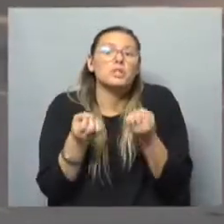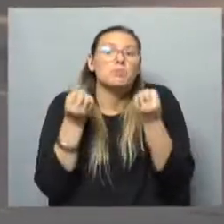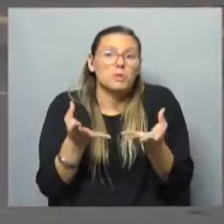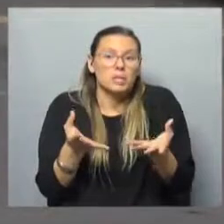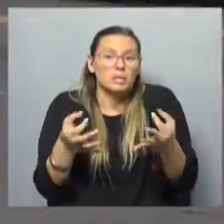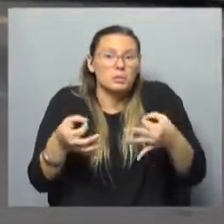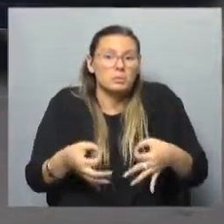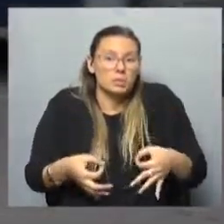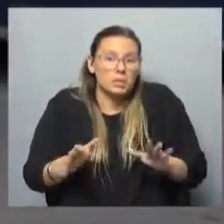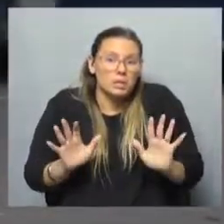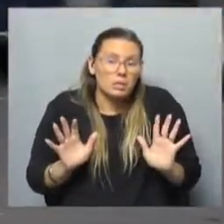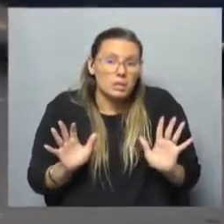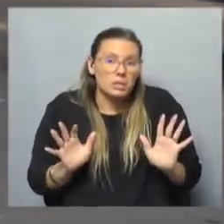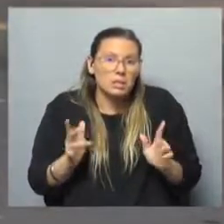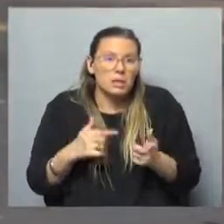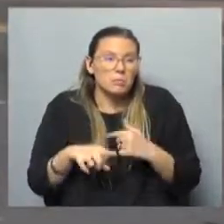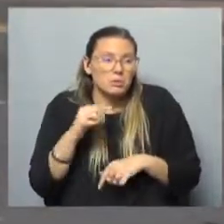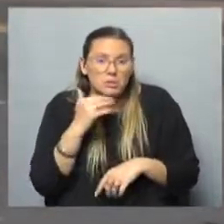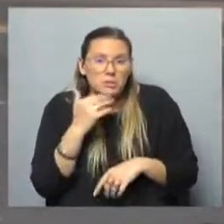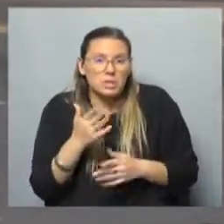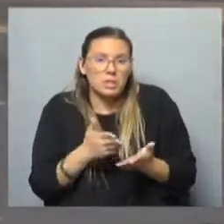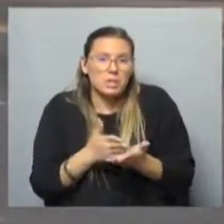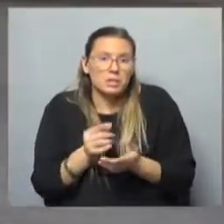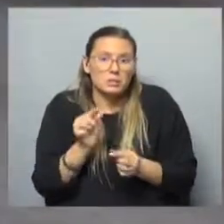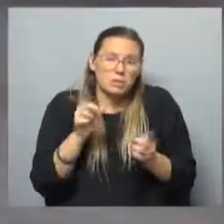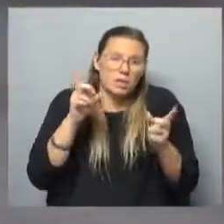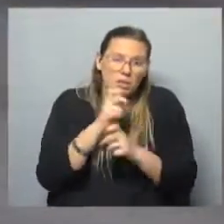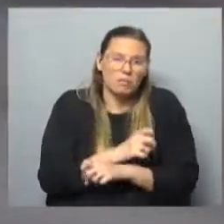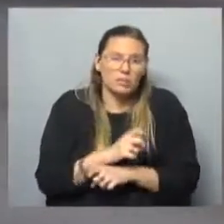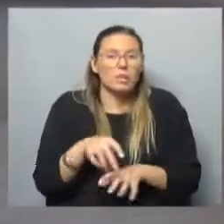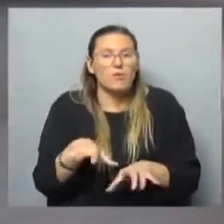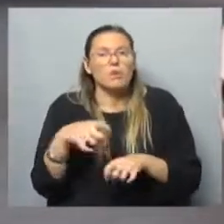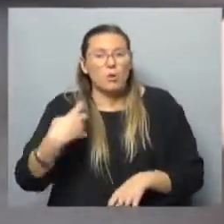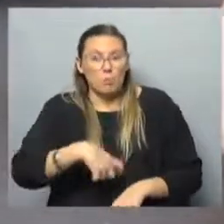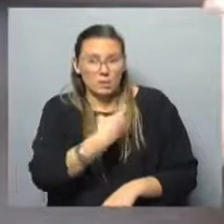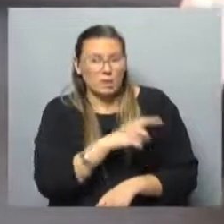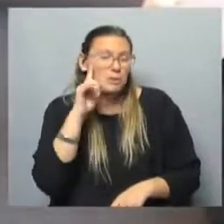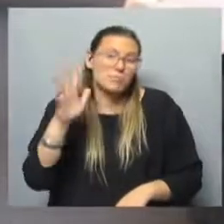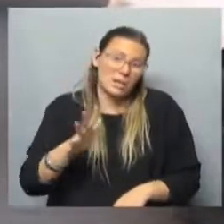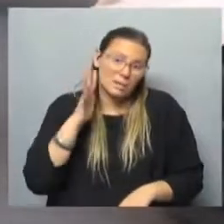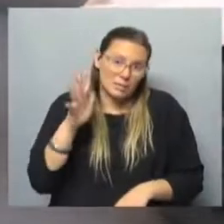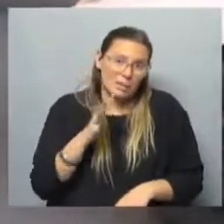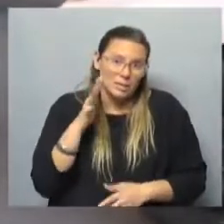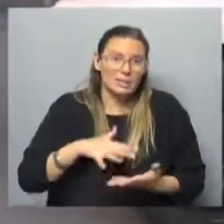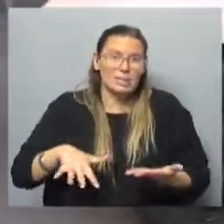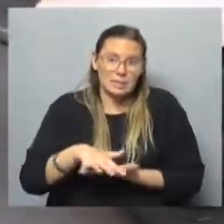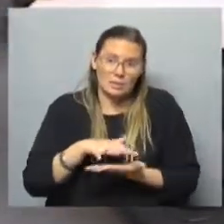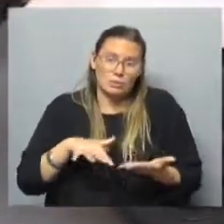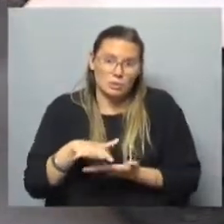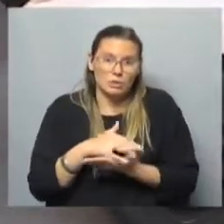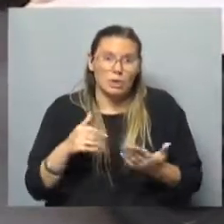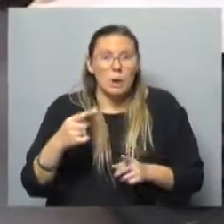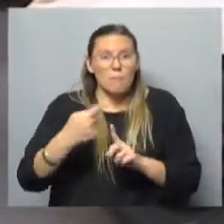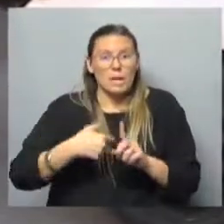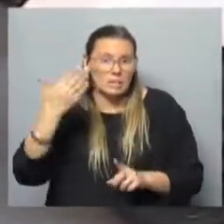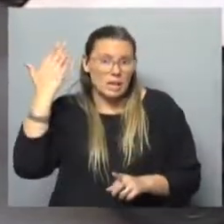seguridad, pero nada, yo qué sé, siempre fue medio bravo. Vivo en Peñarol, así que imagínate todo lo que pasó todos estos